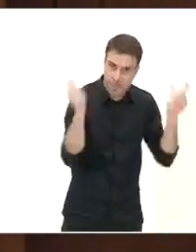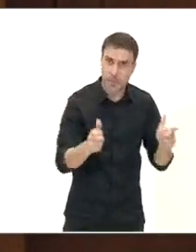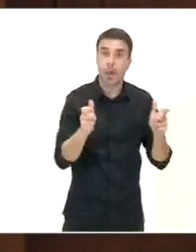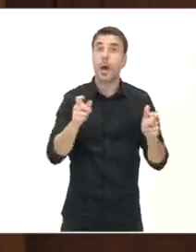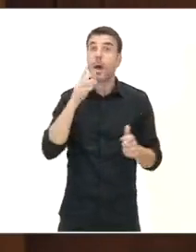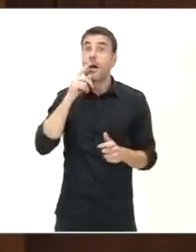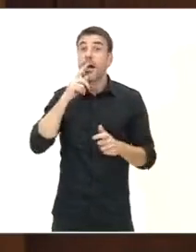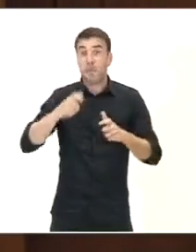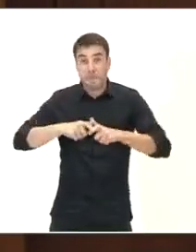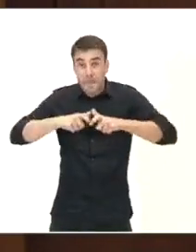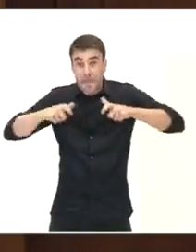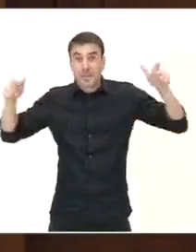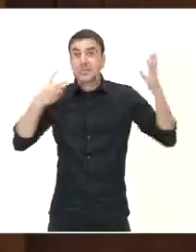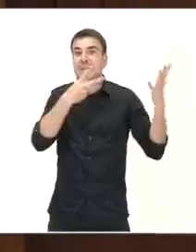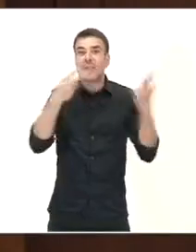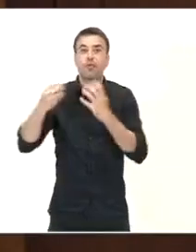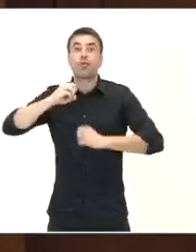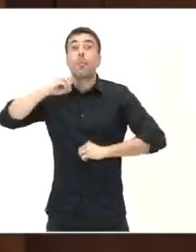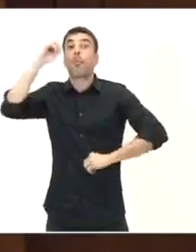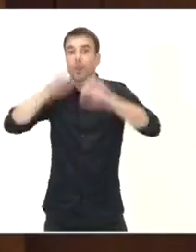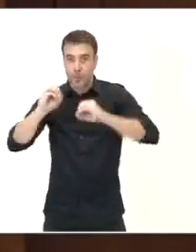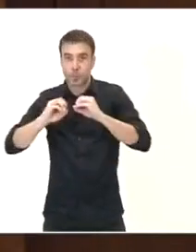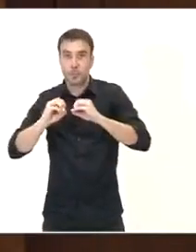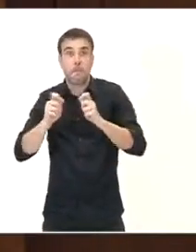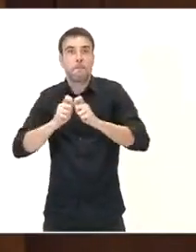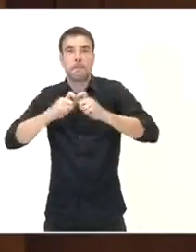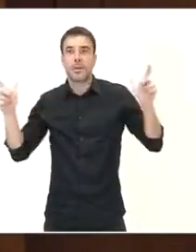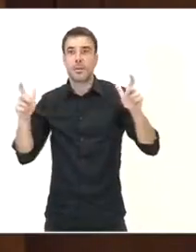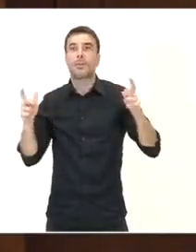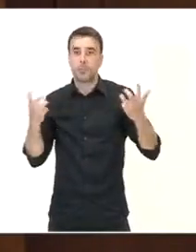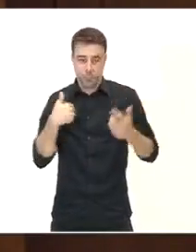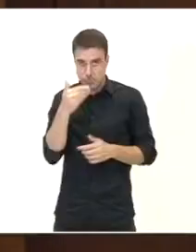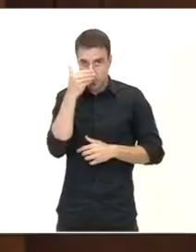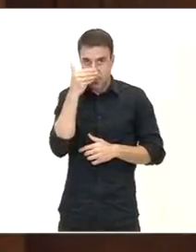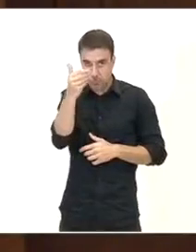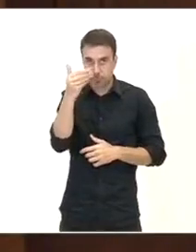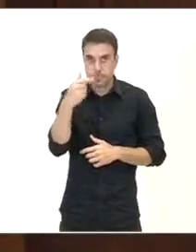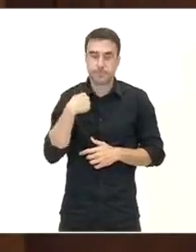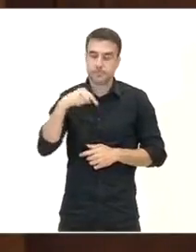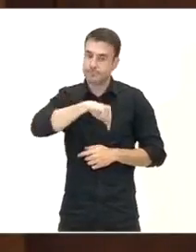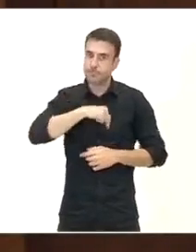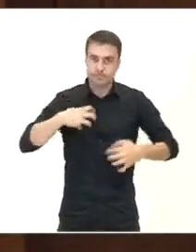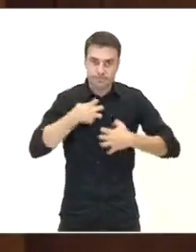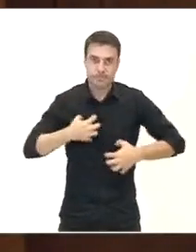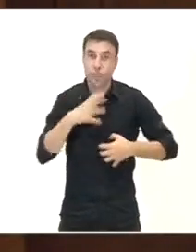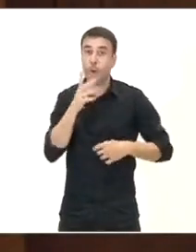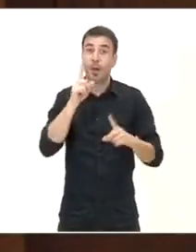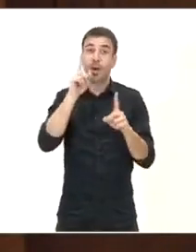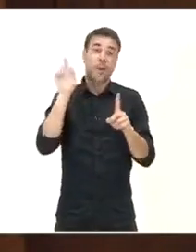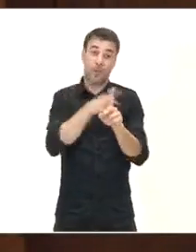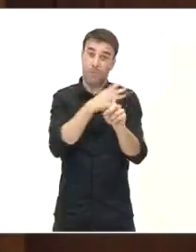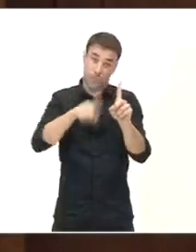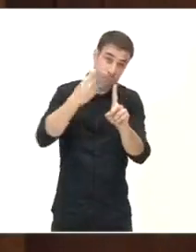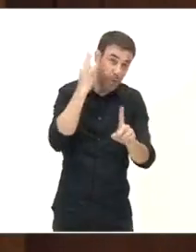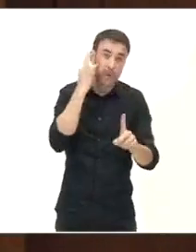del país ha sido del 700%. Y sin embargo, admito aquí la impotencia, porque esa violencia no cesa